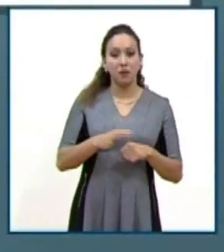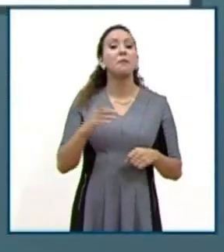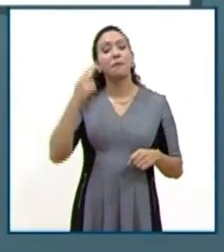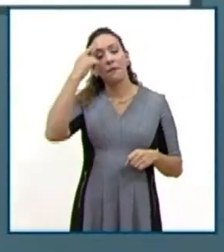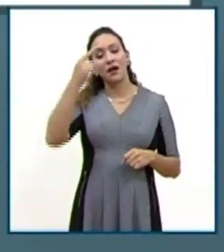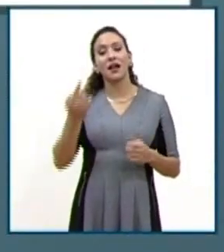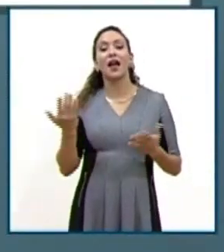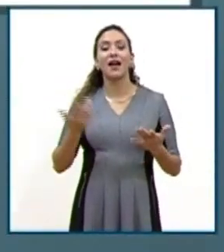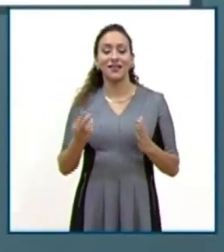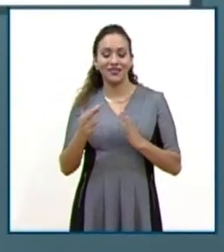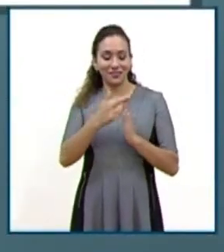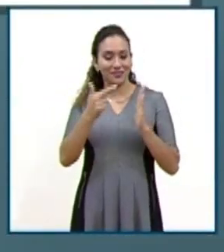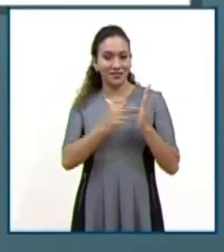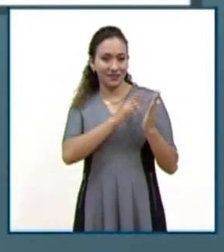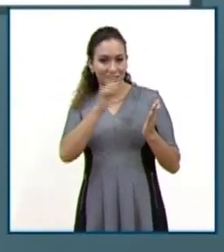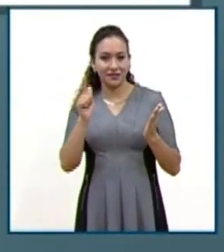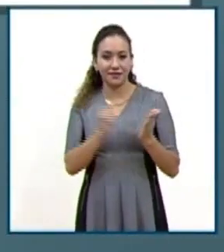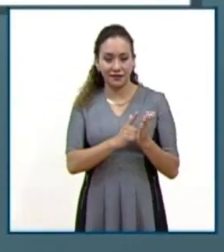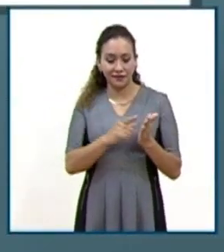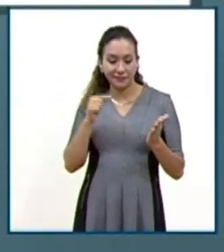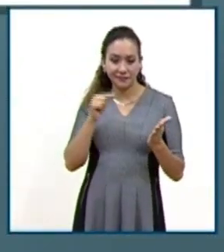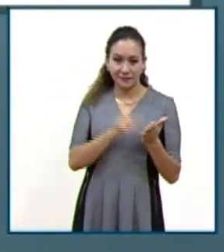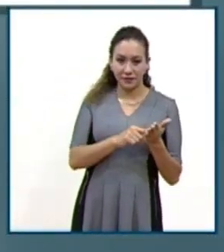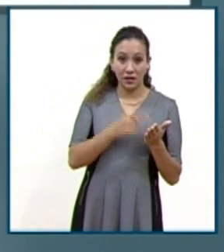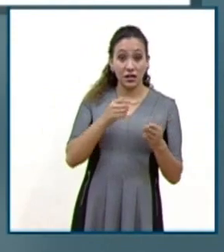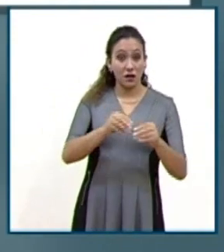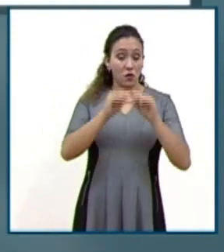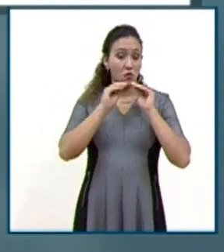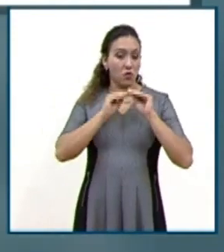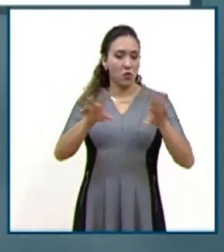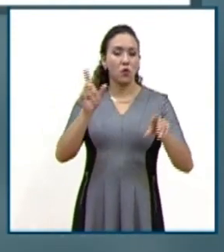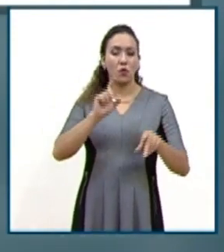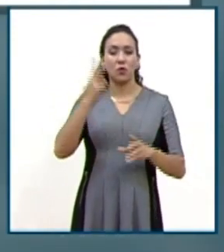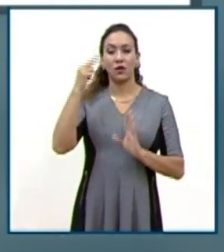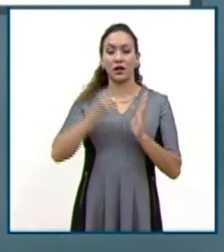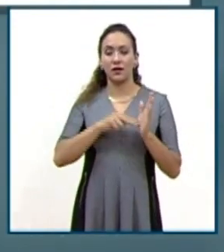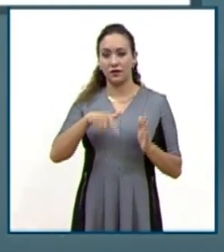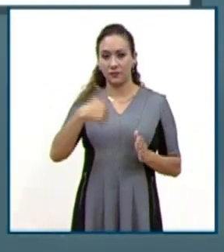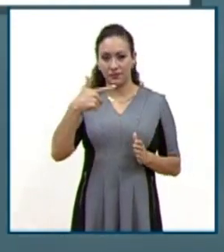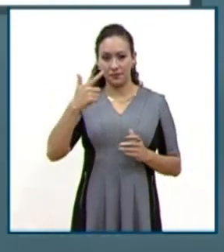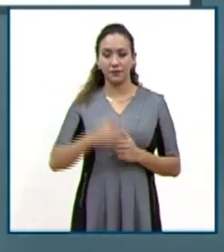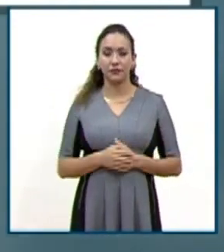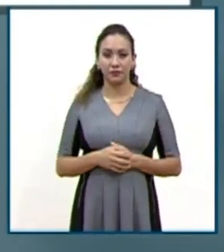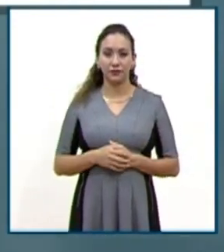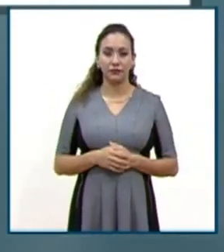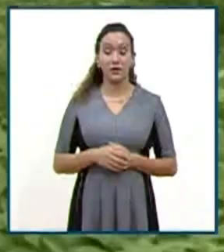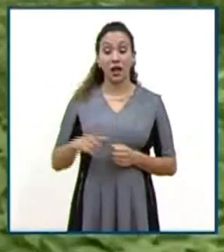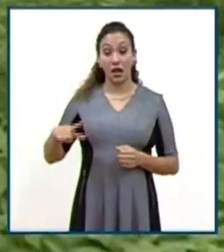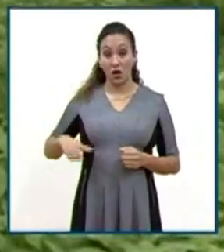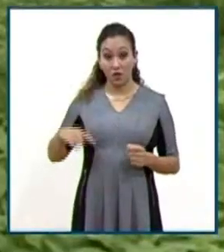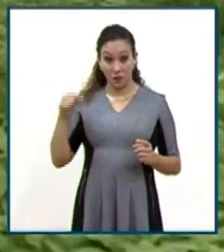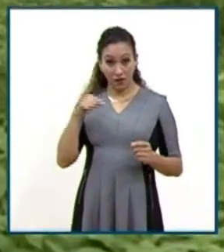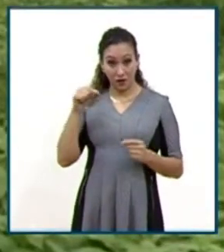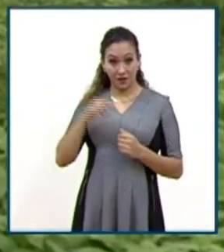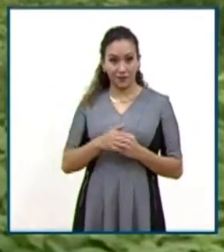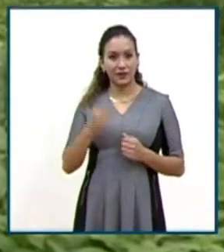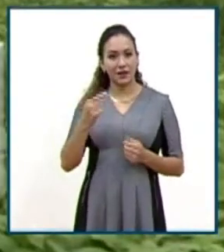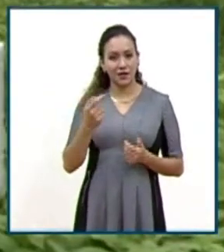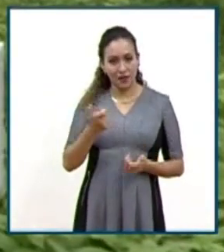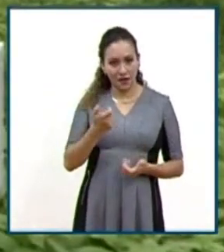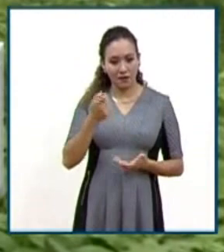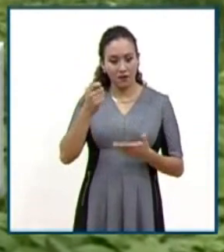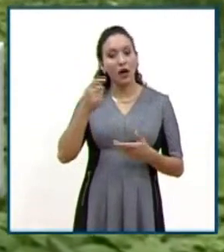Que la justicia requiere juzgadores leales a su visión y solo a ella, y siempre se refiere con gran